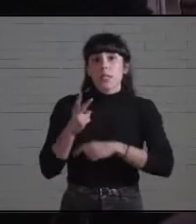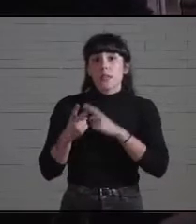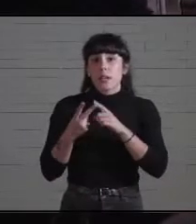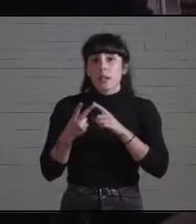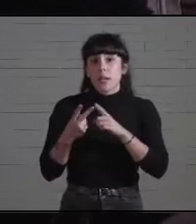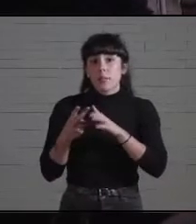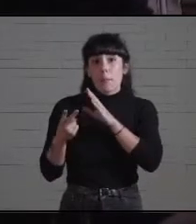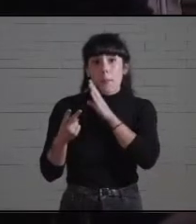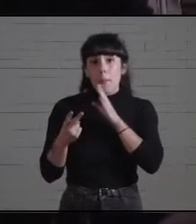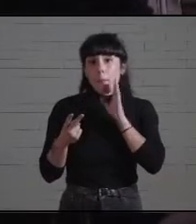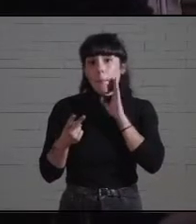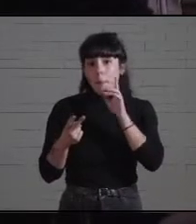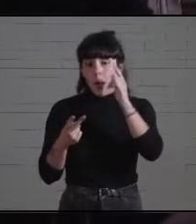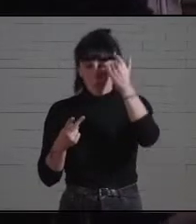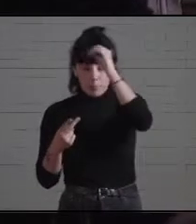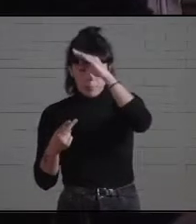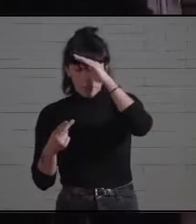Federación de